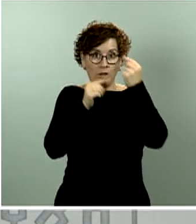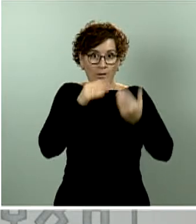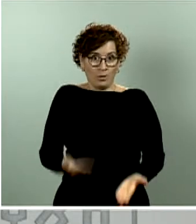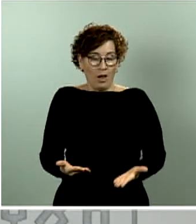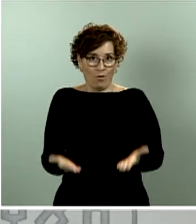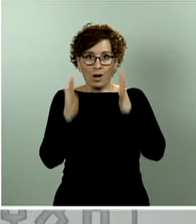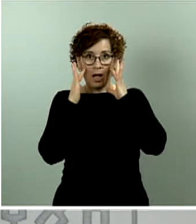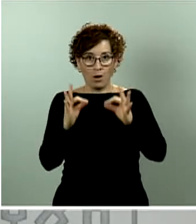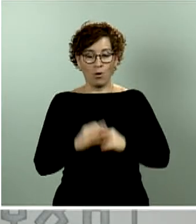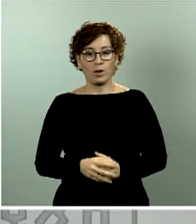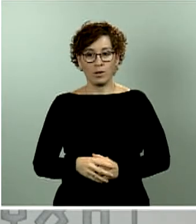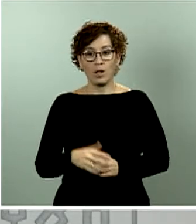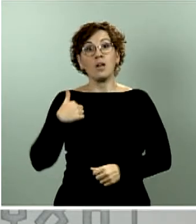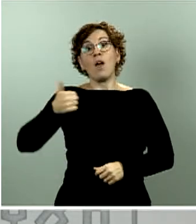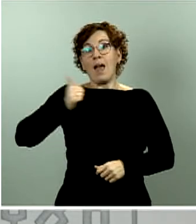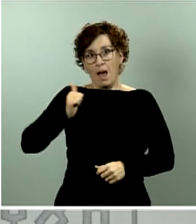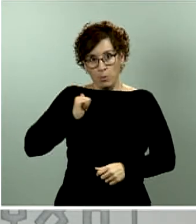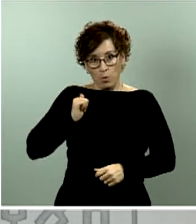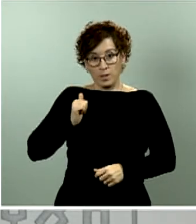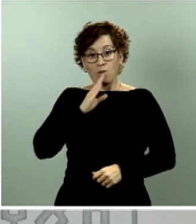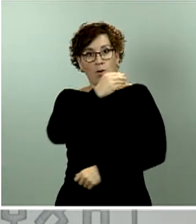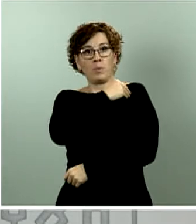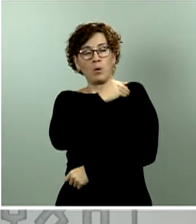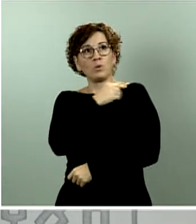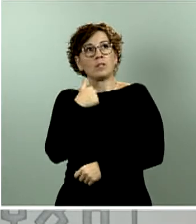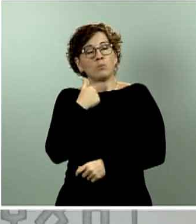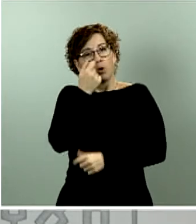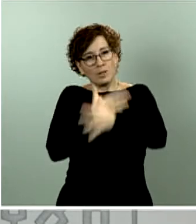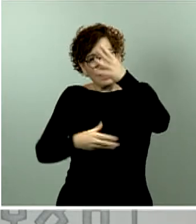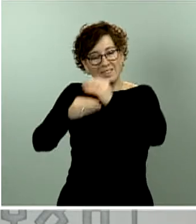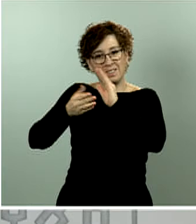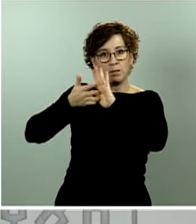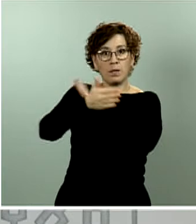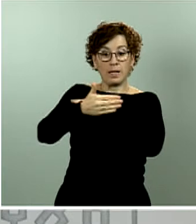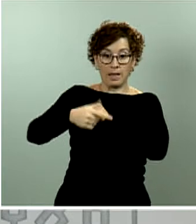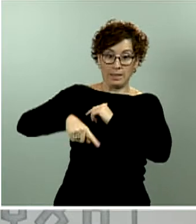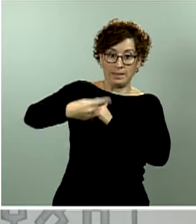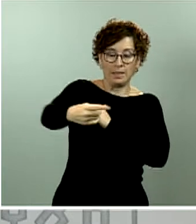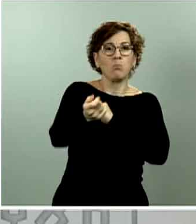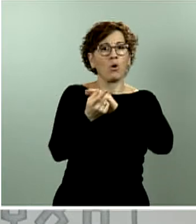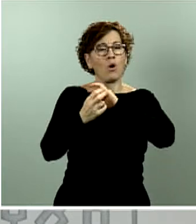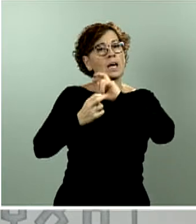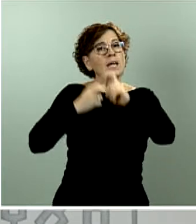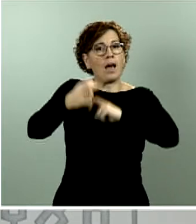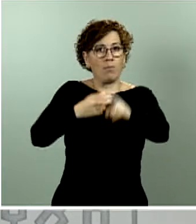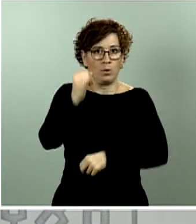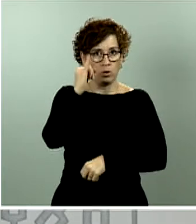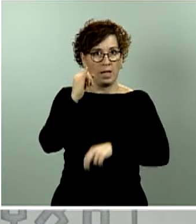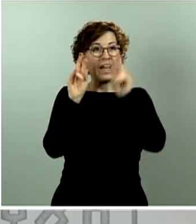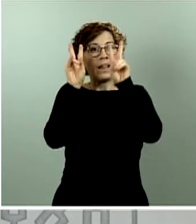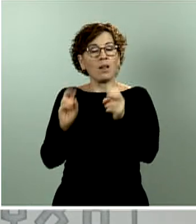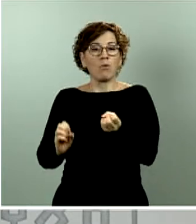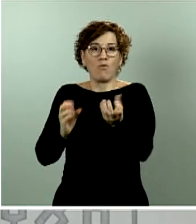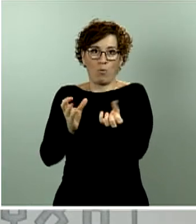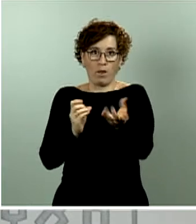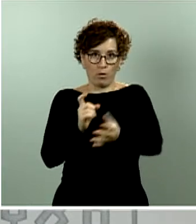pregunta para hacer otra introducción de cambios que va a haber en los próximos días, quizás semanas, de la información. A medida que evoluciona